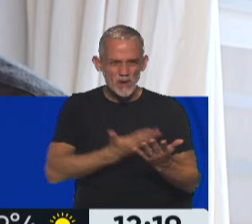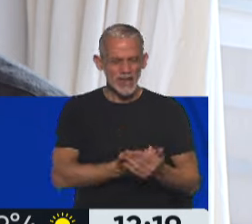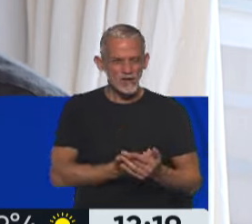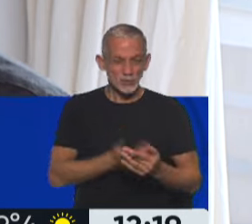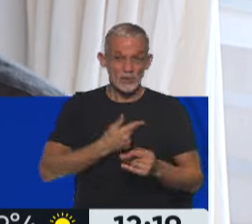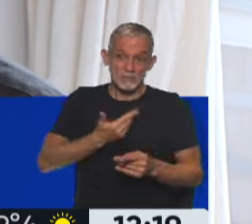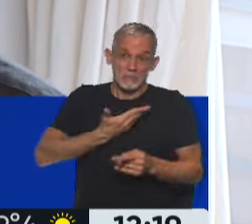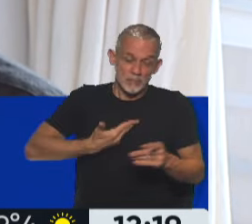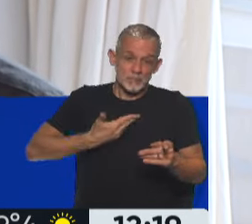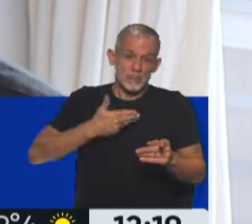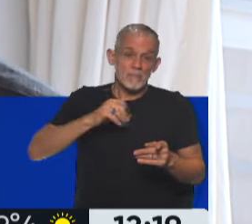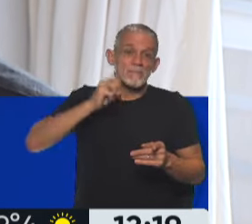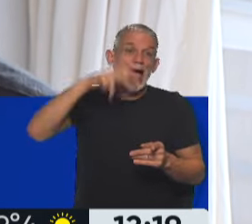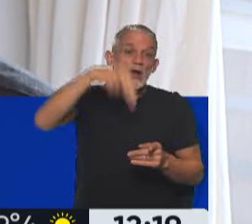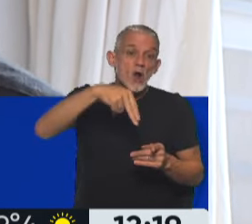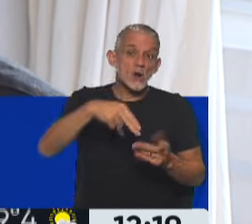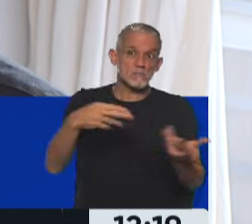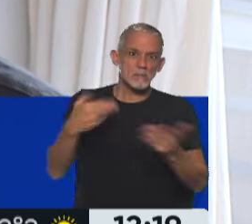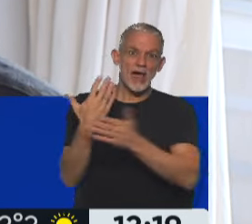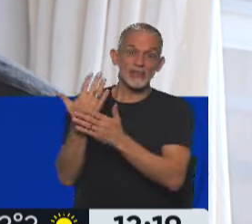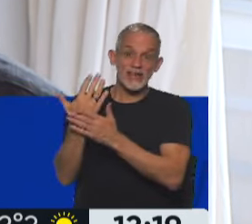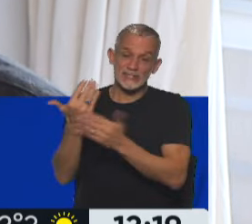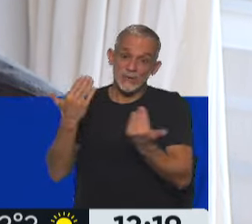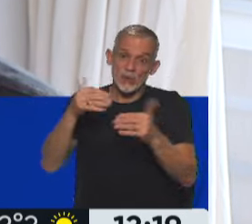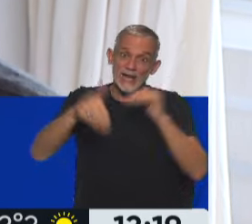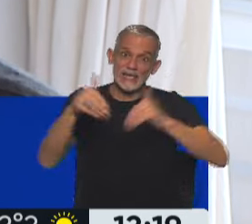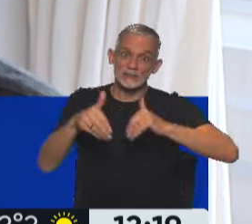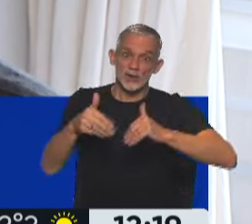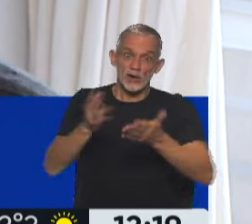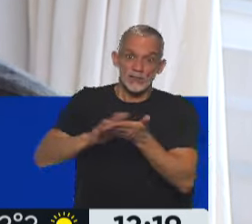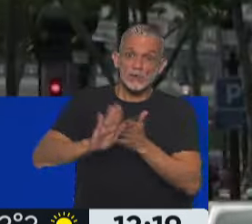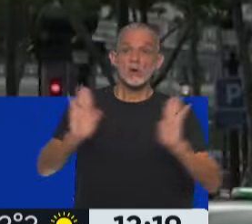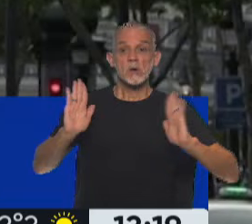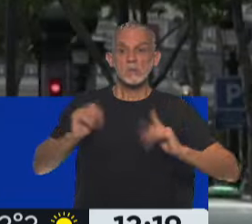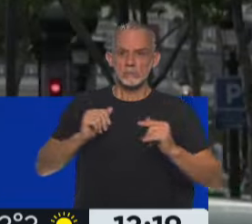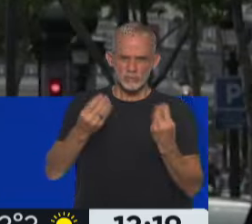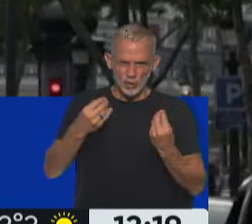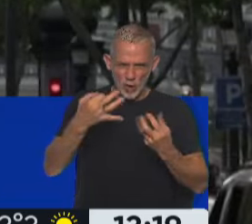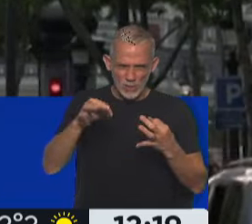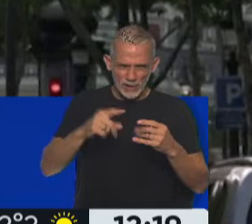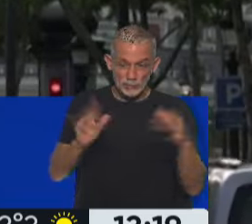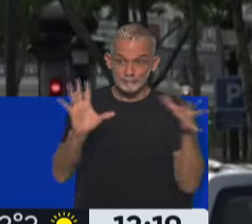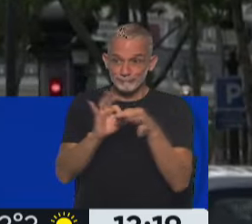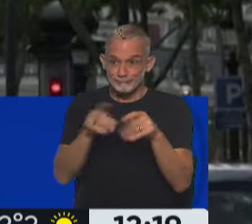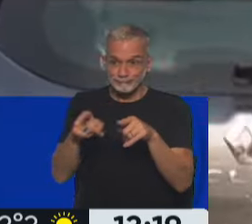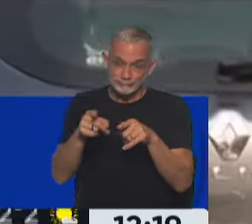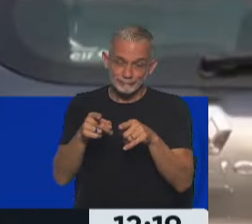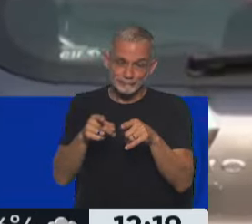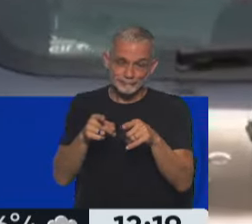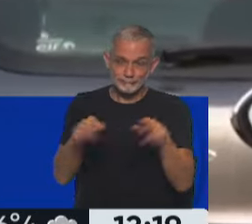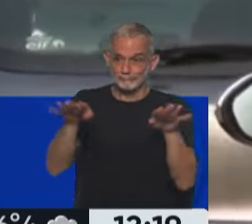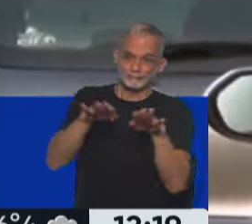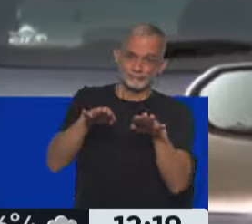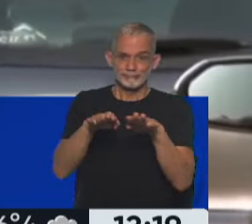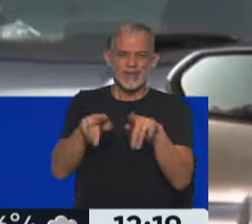apuesta de Macron, que es una apuesta muy arriesgada, porque a la derecha le podría ir bien, y él verse obligado a hacer una coalición, o incluso a cohabitar, como